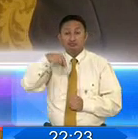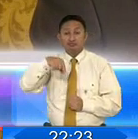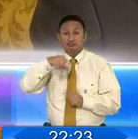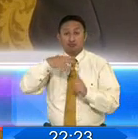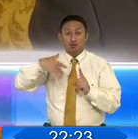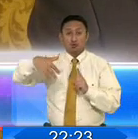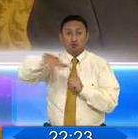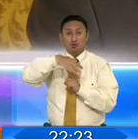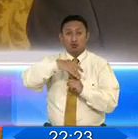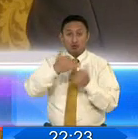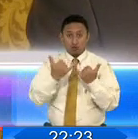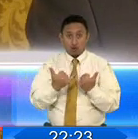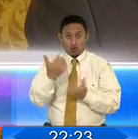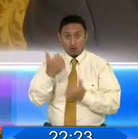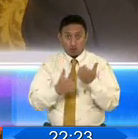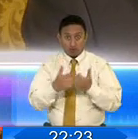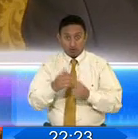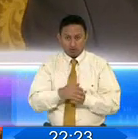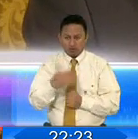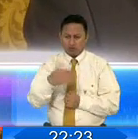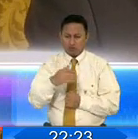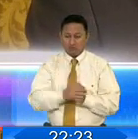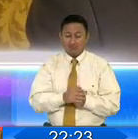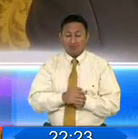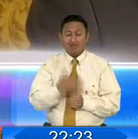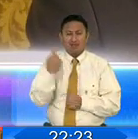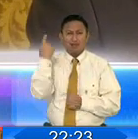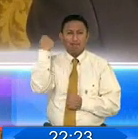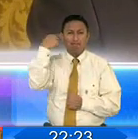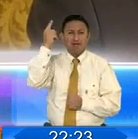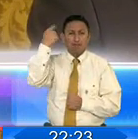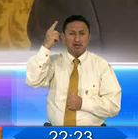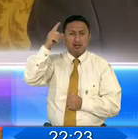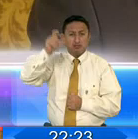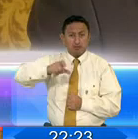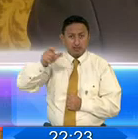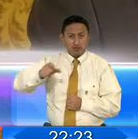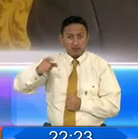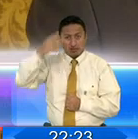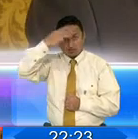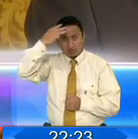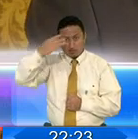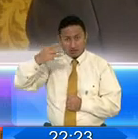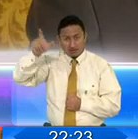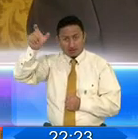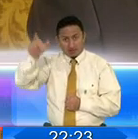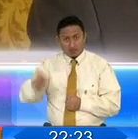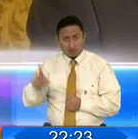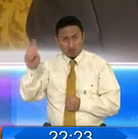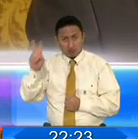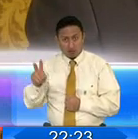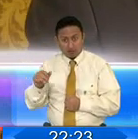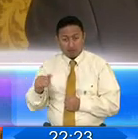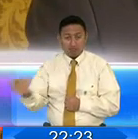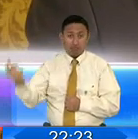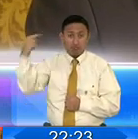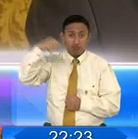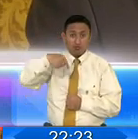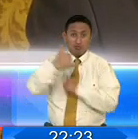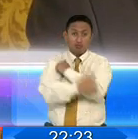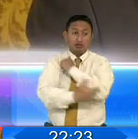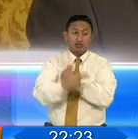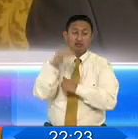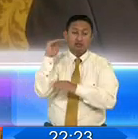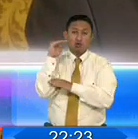situación que implica el que cientos de miles de exiliados se ven forzados a venir a países como